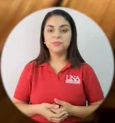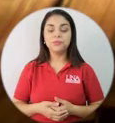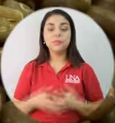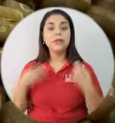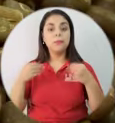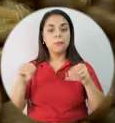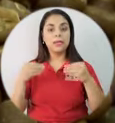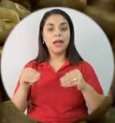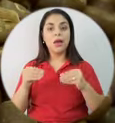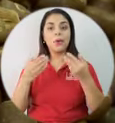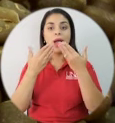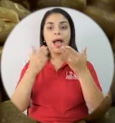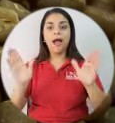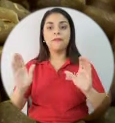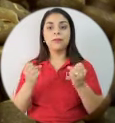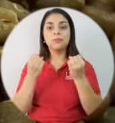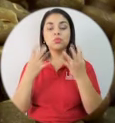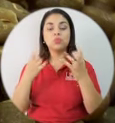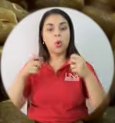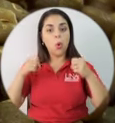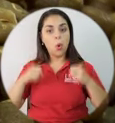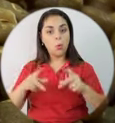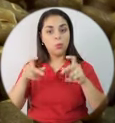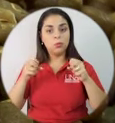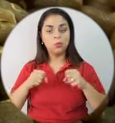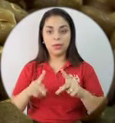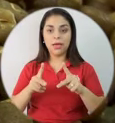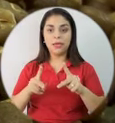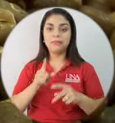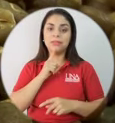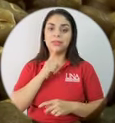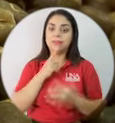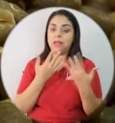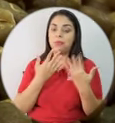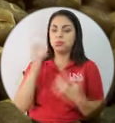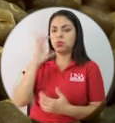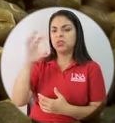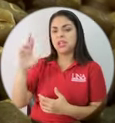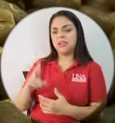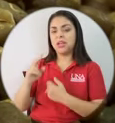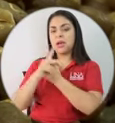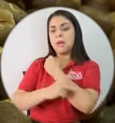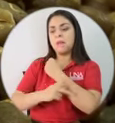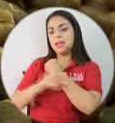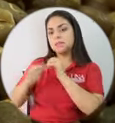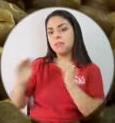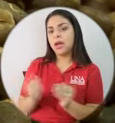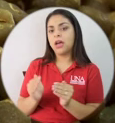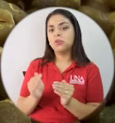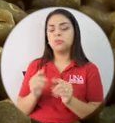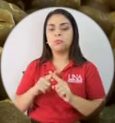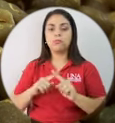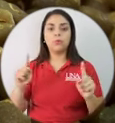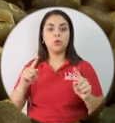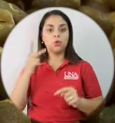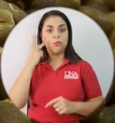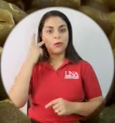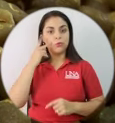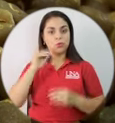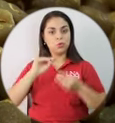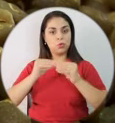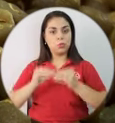directamente. Sí, un mercado que abre muchas oportunidades. Uno esperaría, ¿verdad?, que, bueno, Costa Rica es un país pequeño, un mercado limitado,